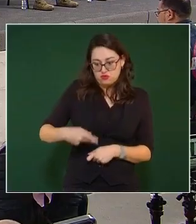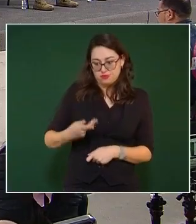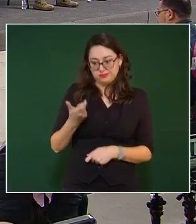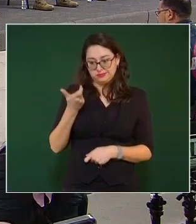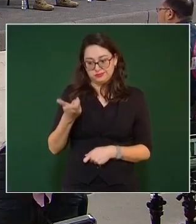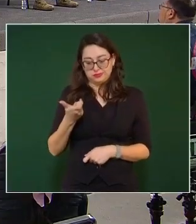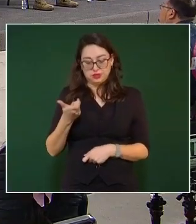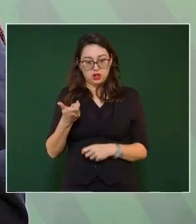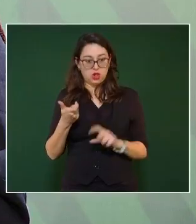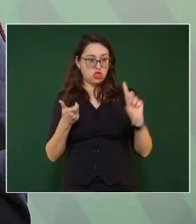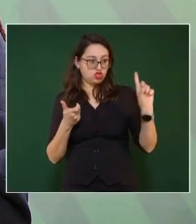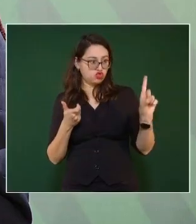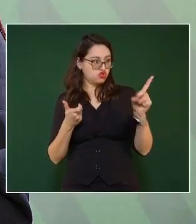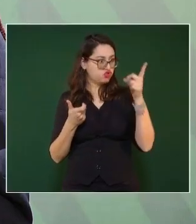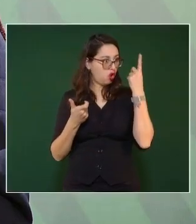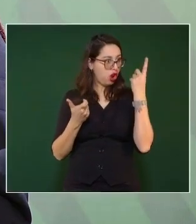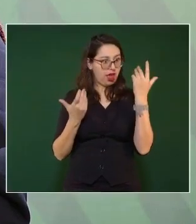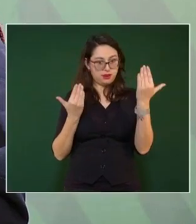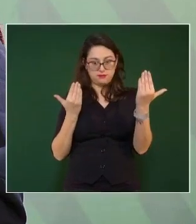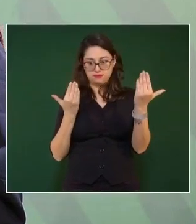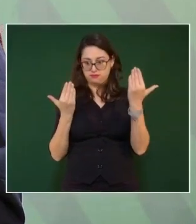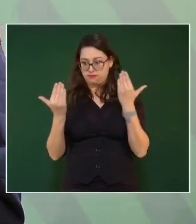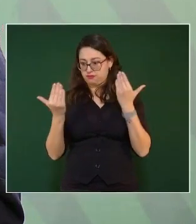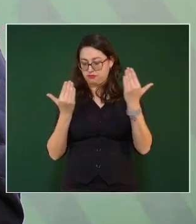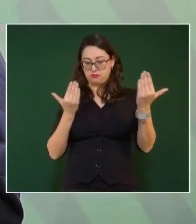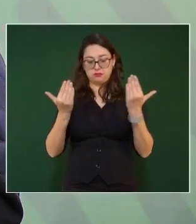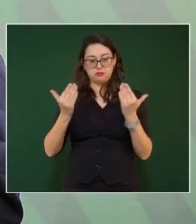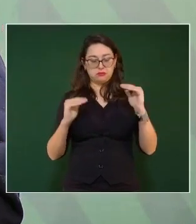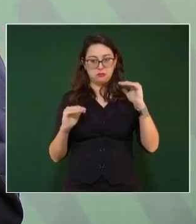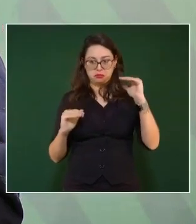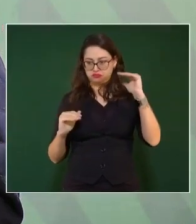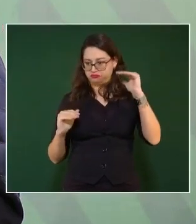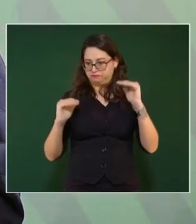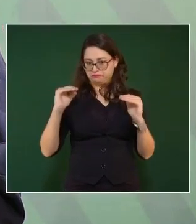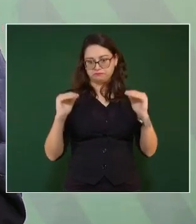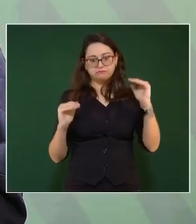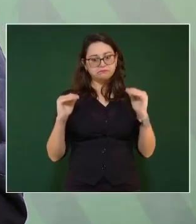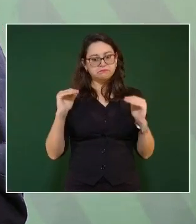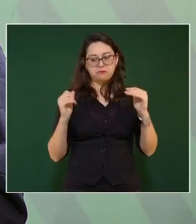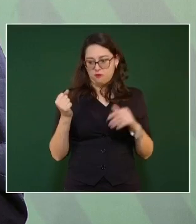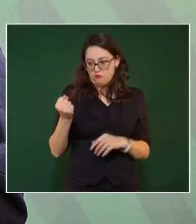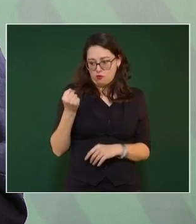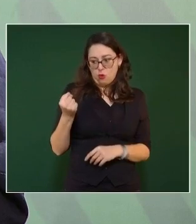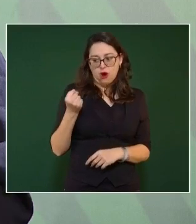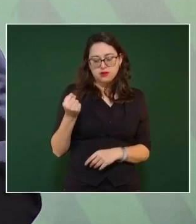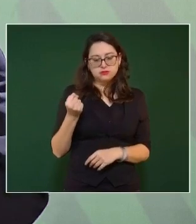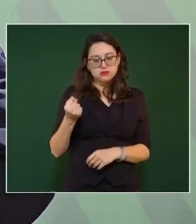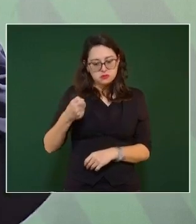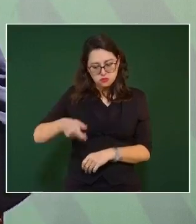moneda que más se ha fortalecido en el mundo con relación al dólar.